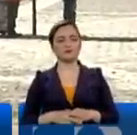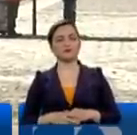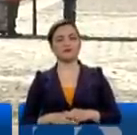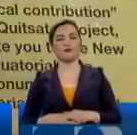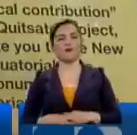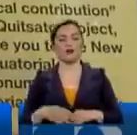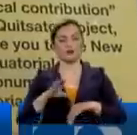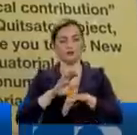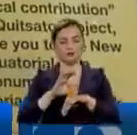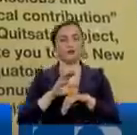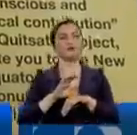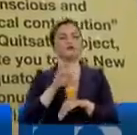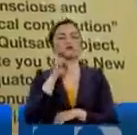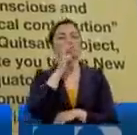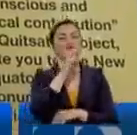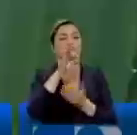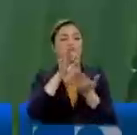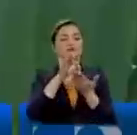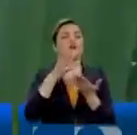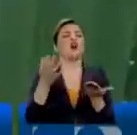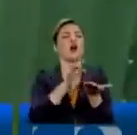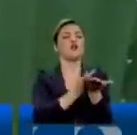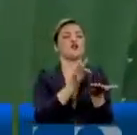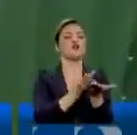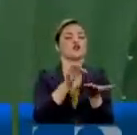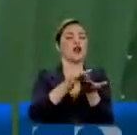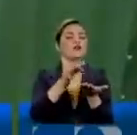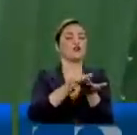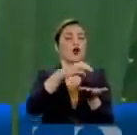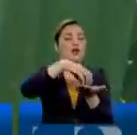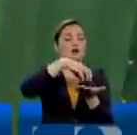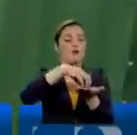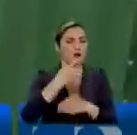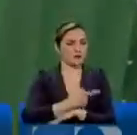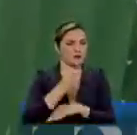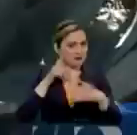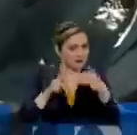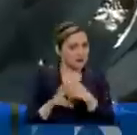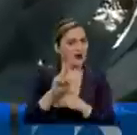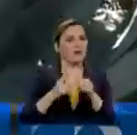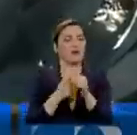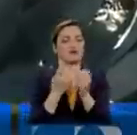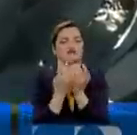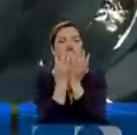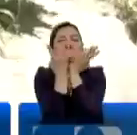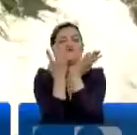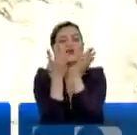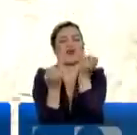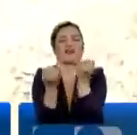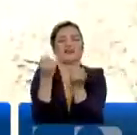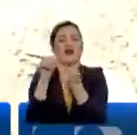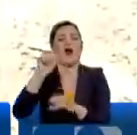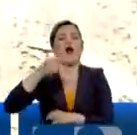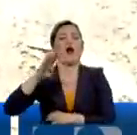Centro turístico Quitsatu, ubicado en el Cantón Cayambe. Hace pocos días inauguró el primer jardín botánico de agaves